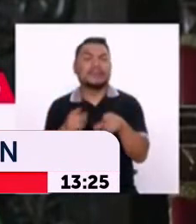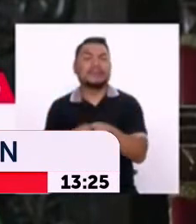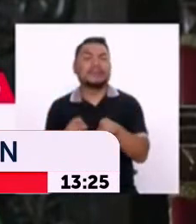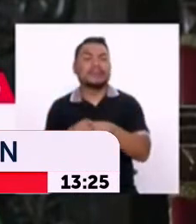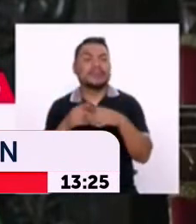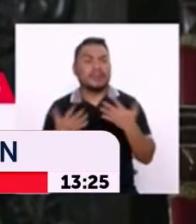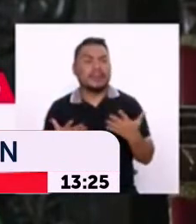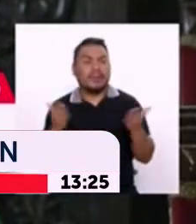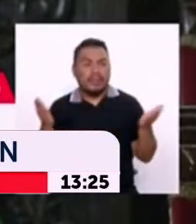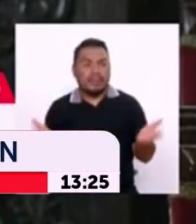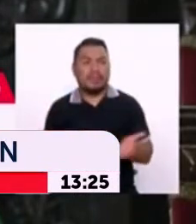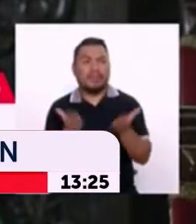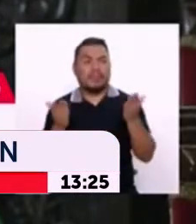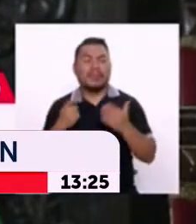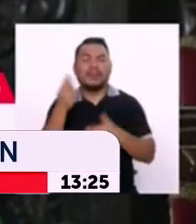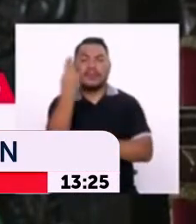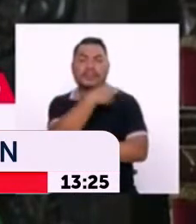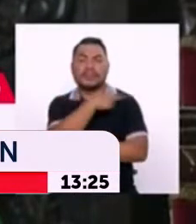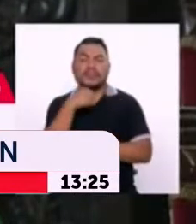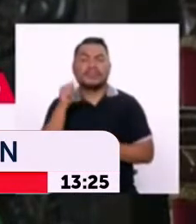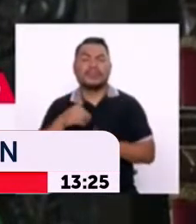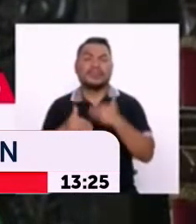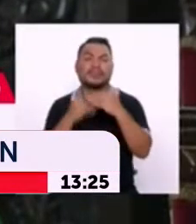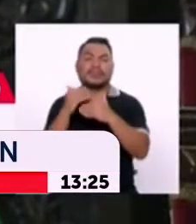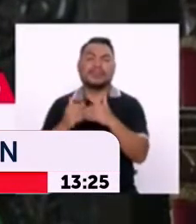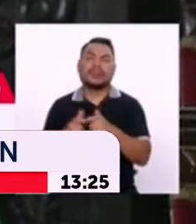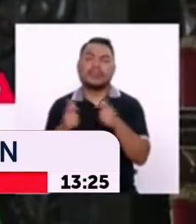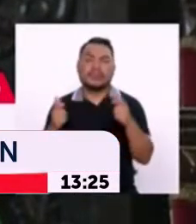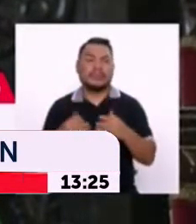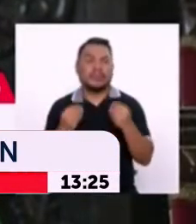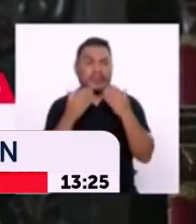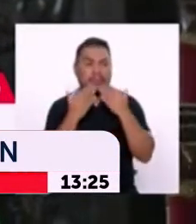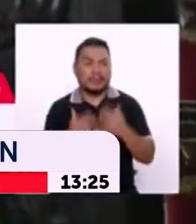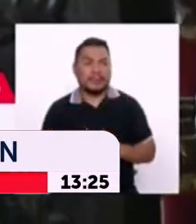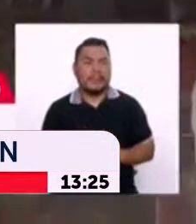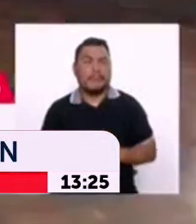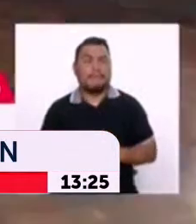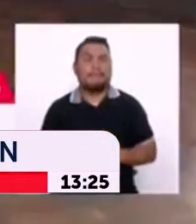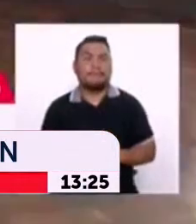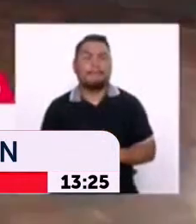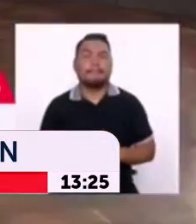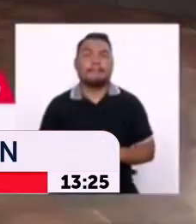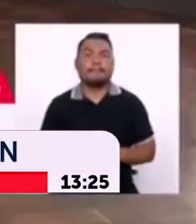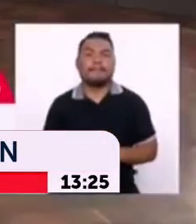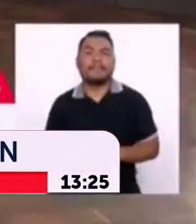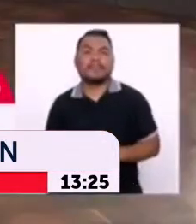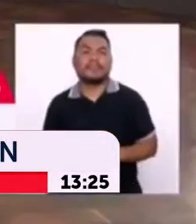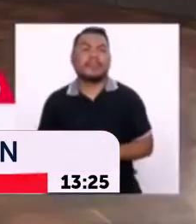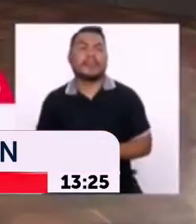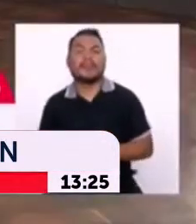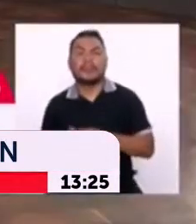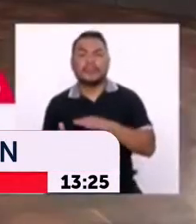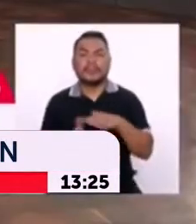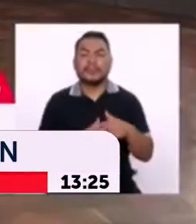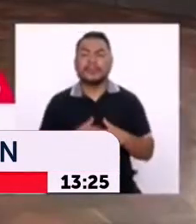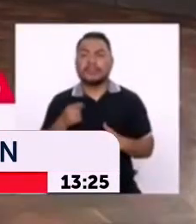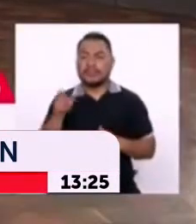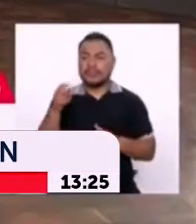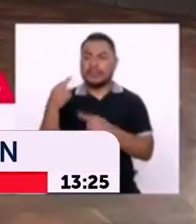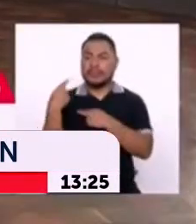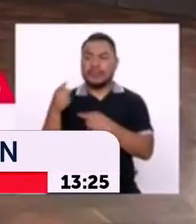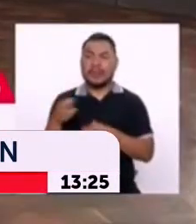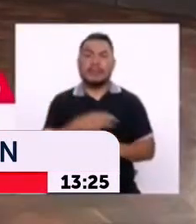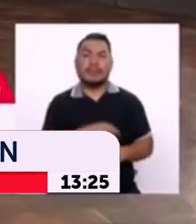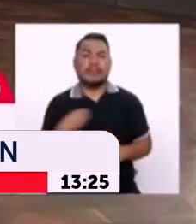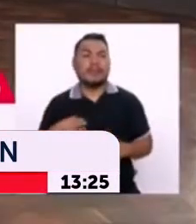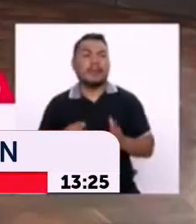y, sobre todo, impulsar los hospitales de alta complejidad. Muchas gracias. ¡Exitosa! A continuación, en